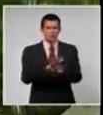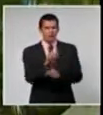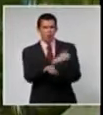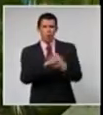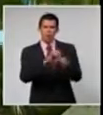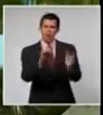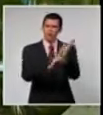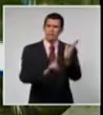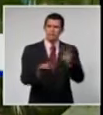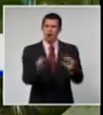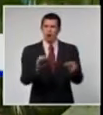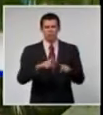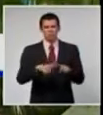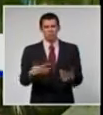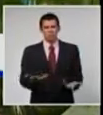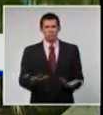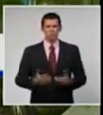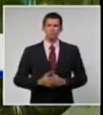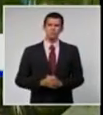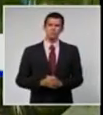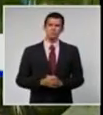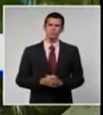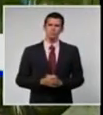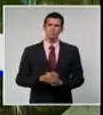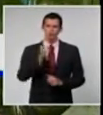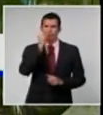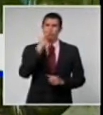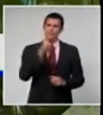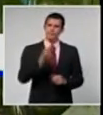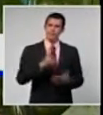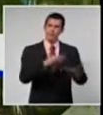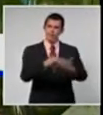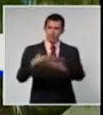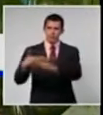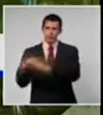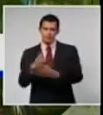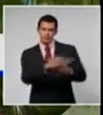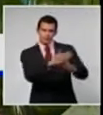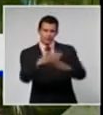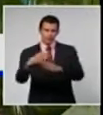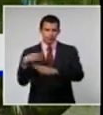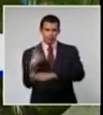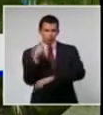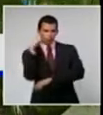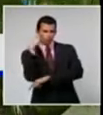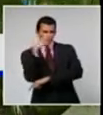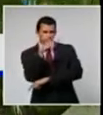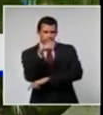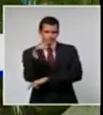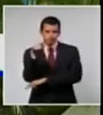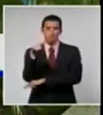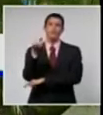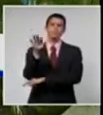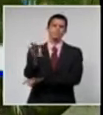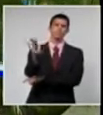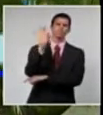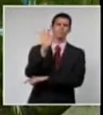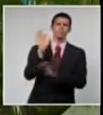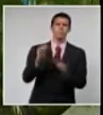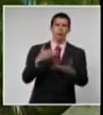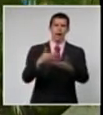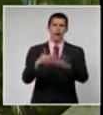escogieron varias industrias, fundamentalmente el turismo, la industria de los alimentos, la